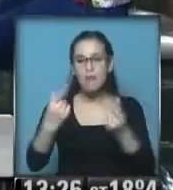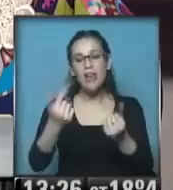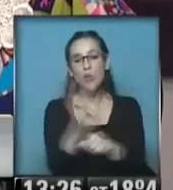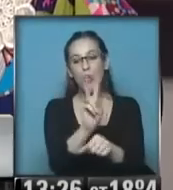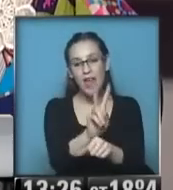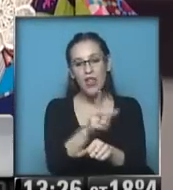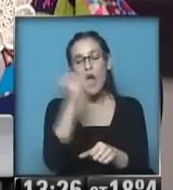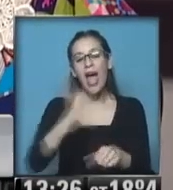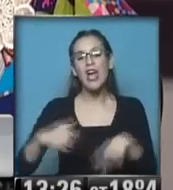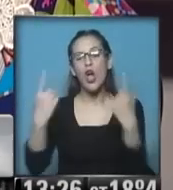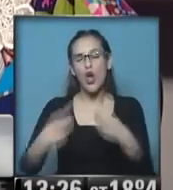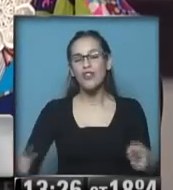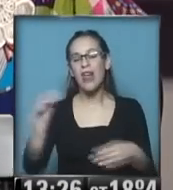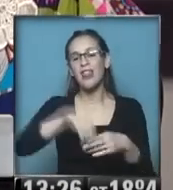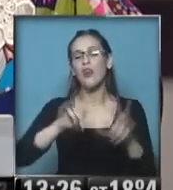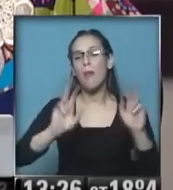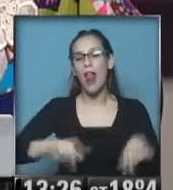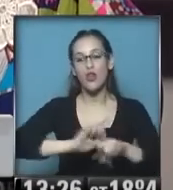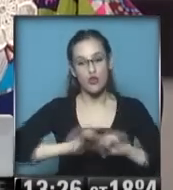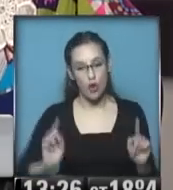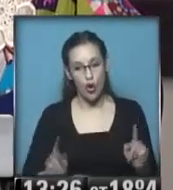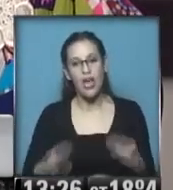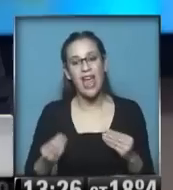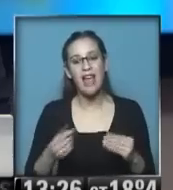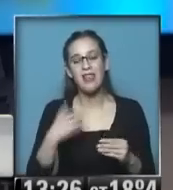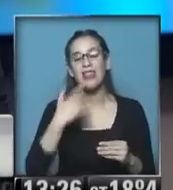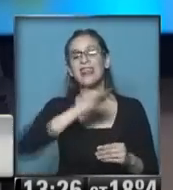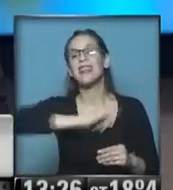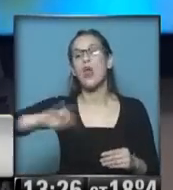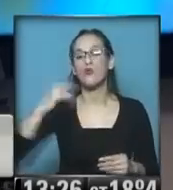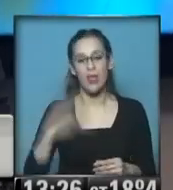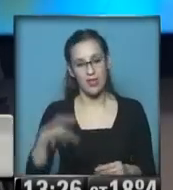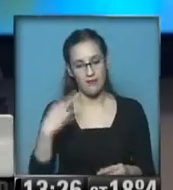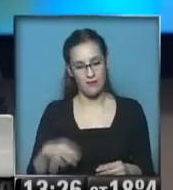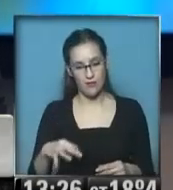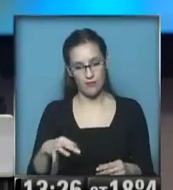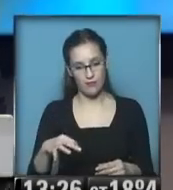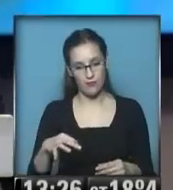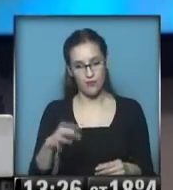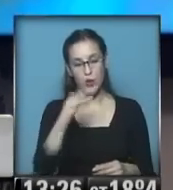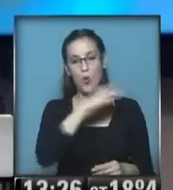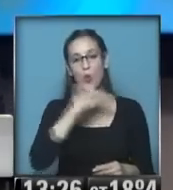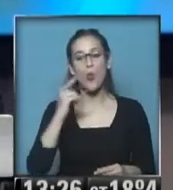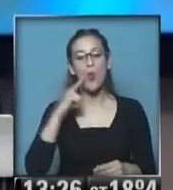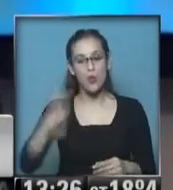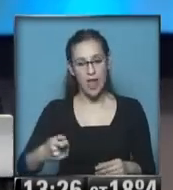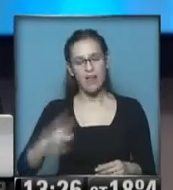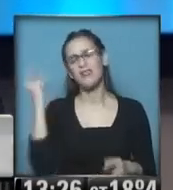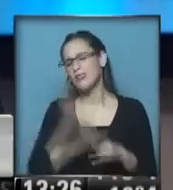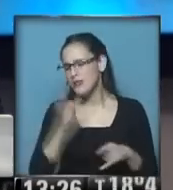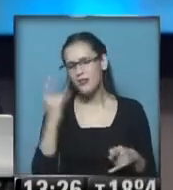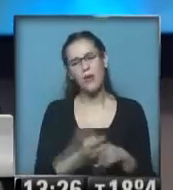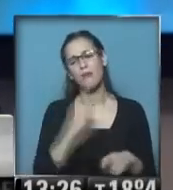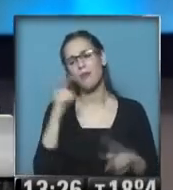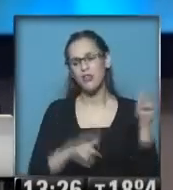productos que no pertenecían al programa Qué es lo que tiene que hacer y en tal caso si lo tiene que denunciar bueno la denuncia de Julia es algo que nos llega permanentemente a la secretaria de comercio y nosotros